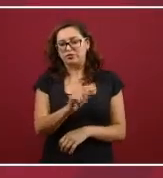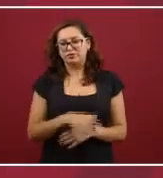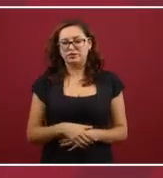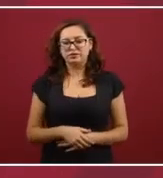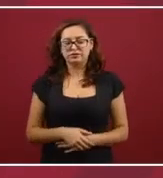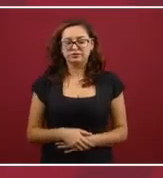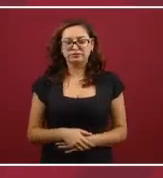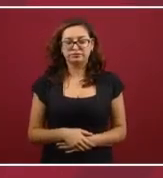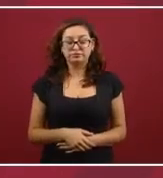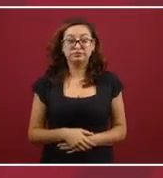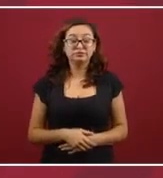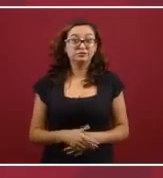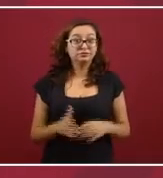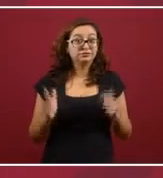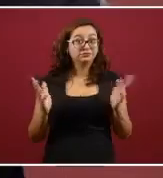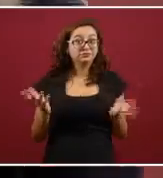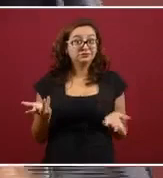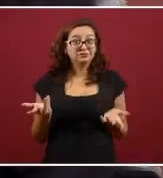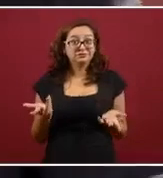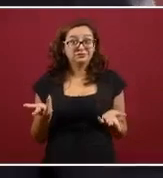Y Hacienda,